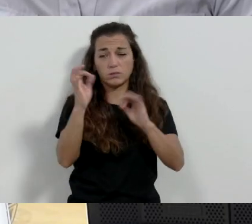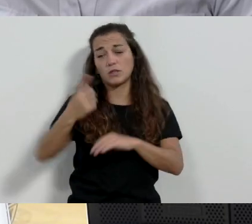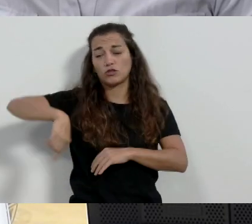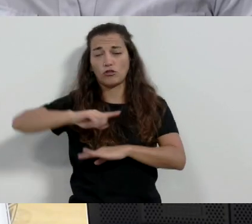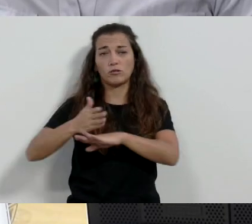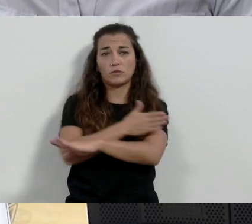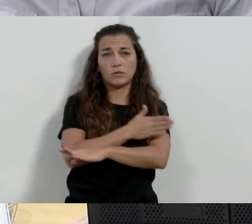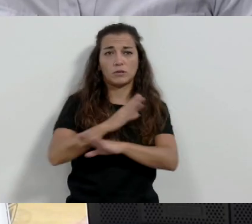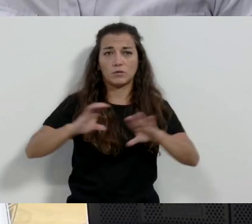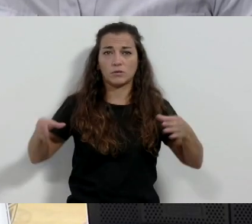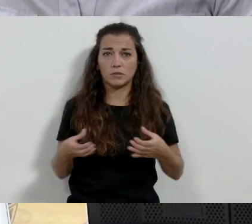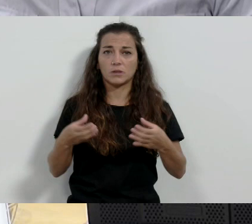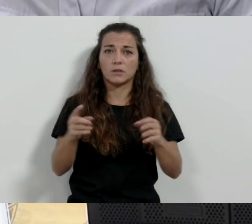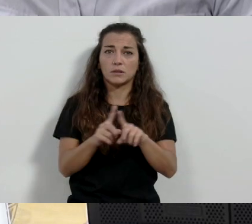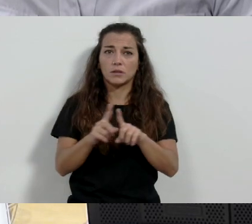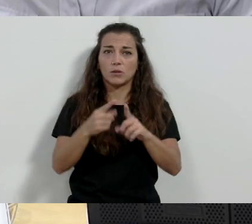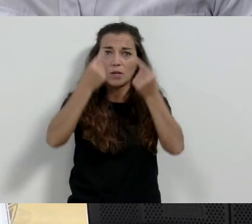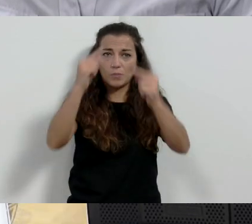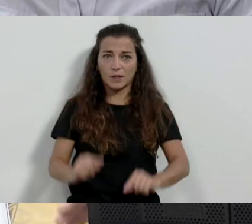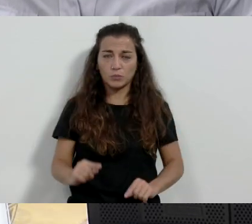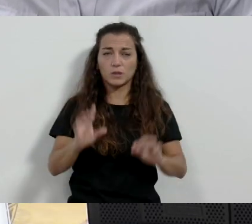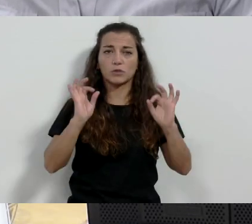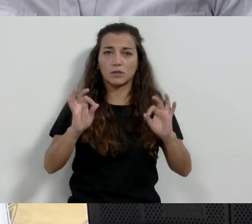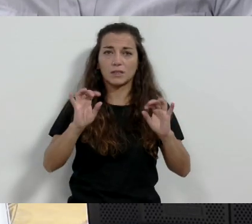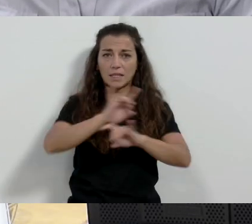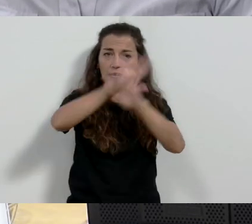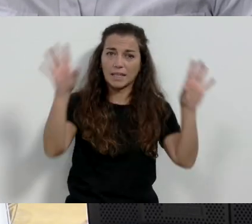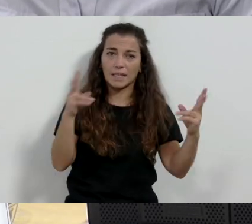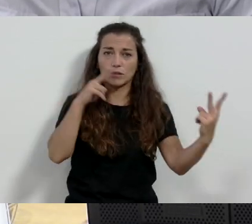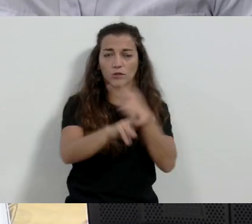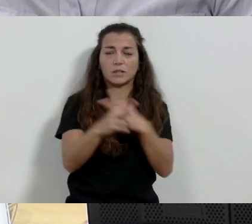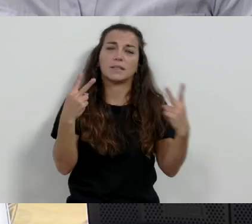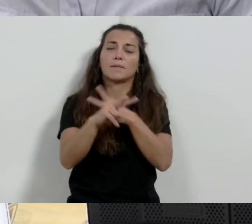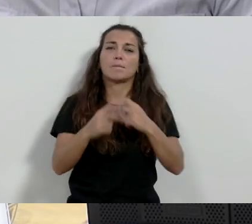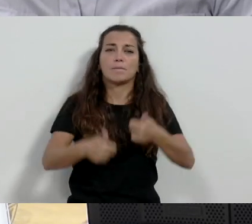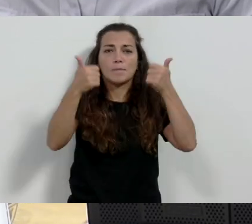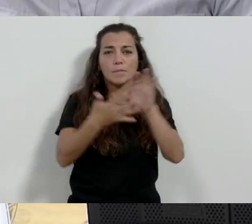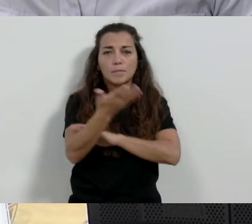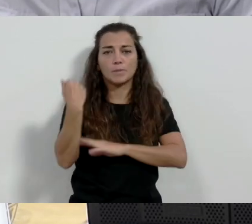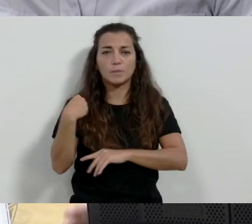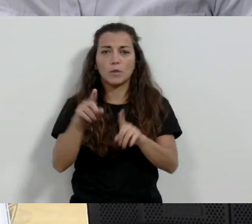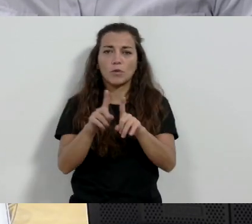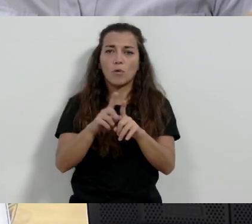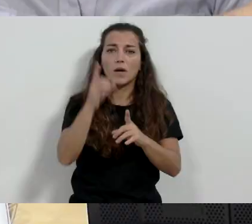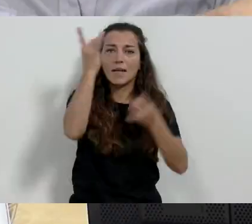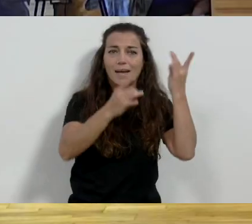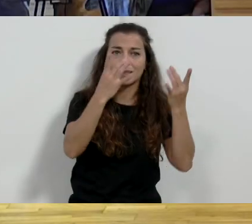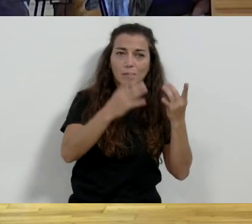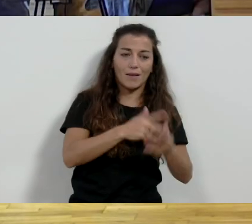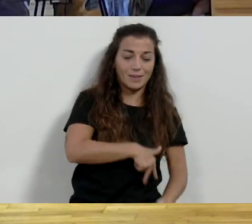tomamos para tener un presupuesto más claro y más transparente, y en este caso las conveniadas se separaron de las actividades en general.